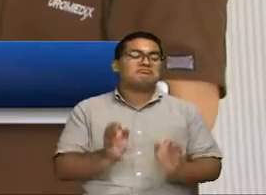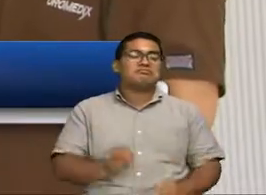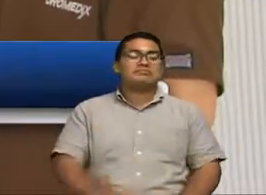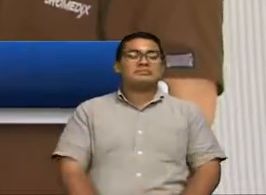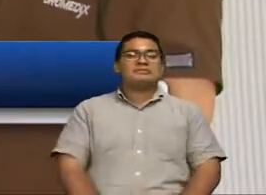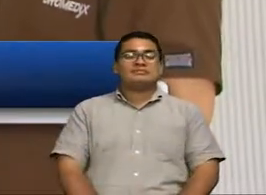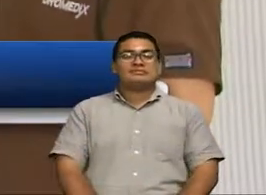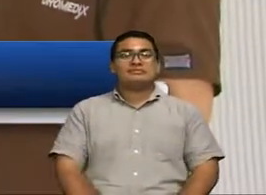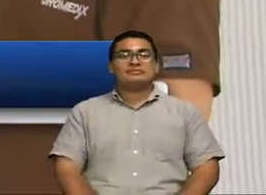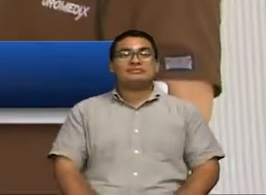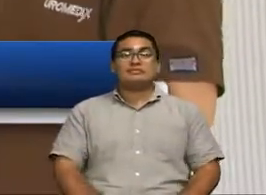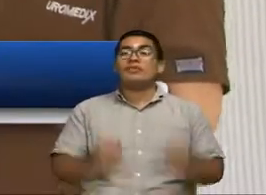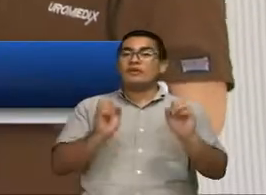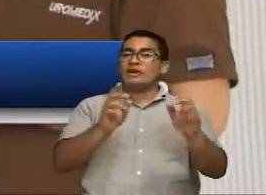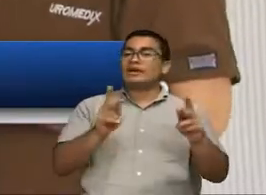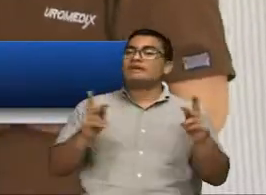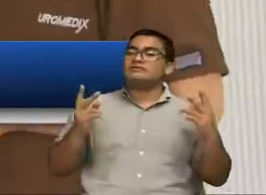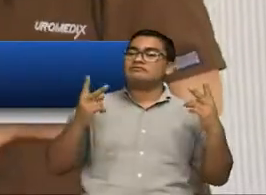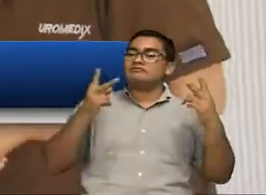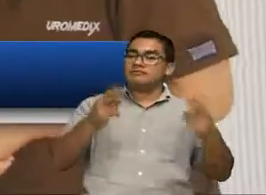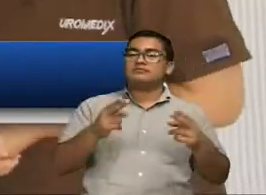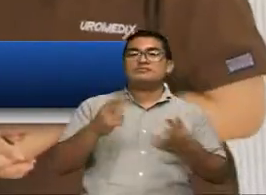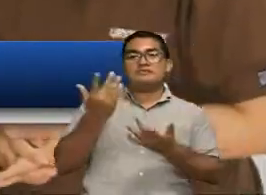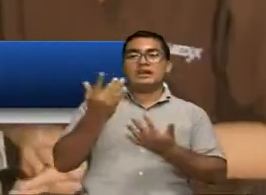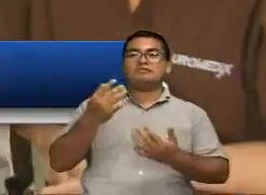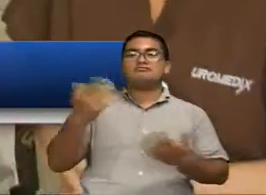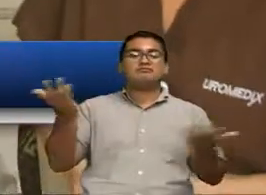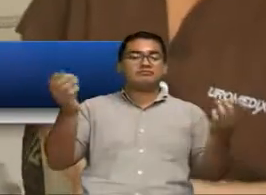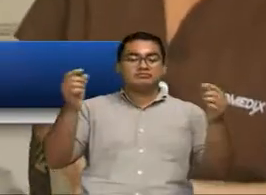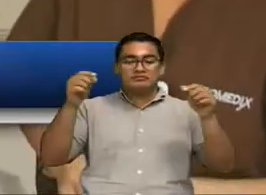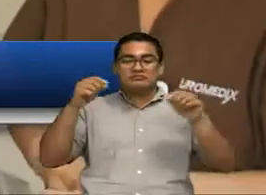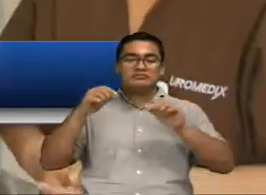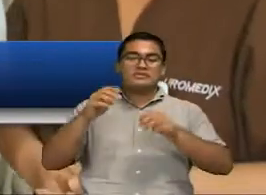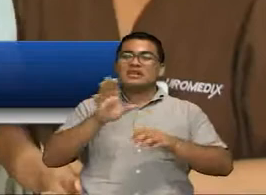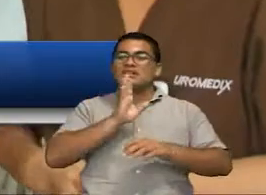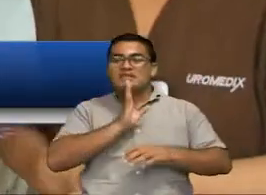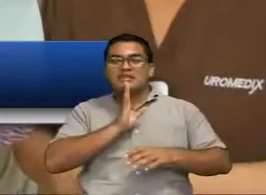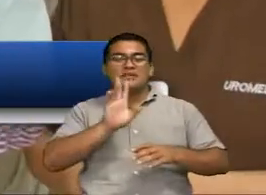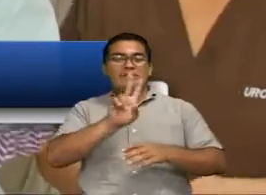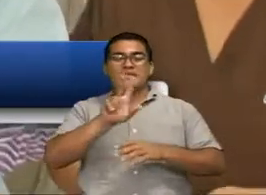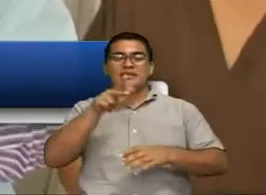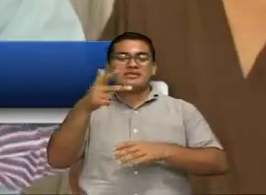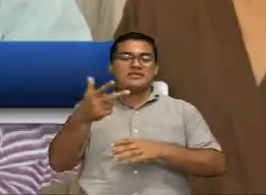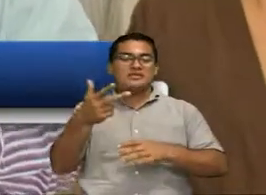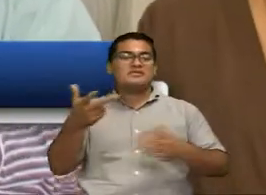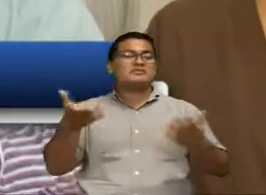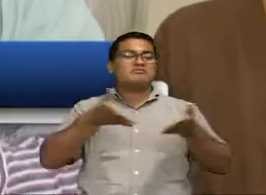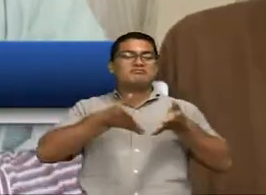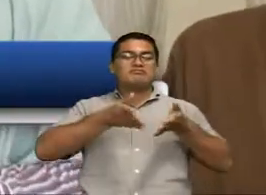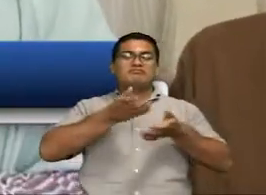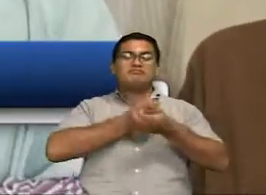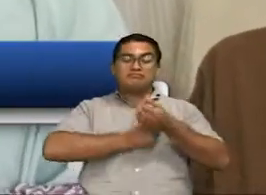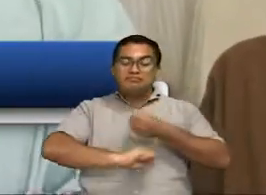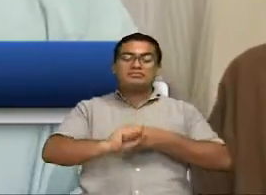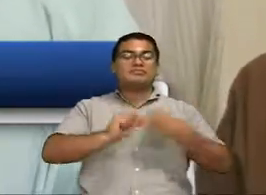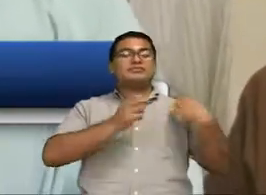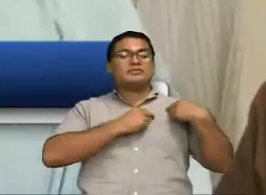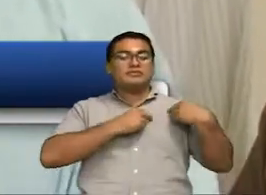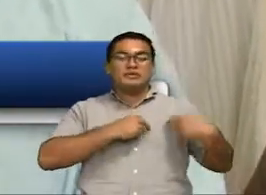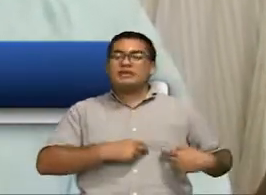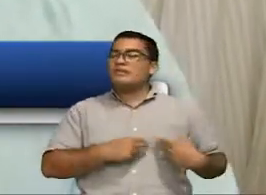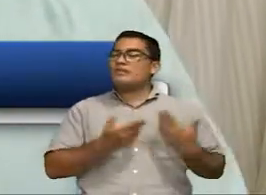Ok, doctora, nos vamos a una pausa. Cuando regresemos vamos a seguir hablando sobre las 28 posiciones de un parto humanizado